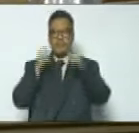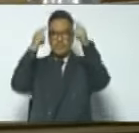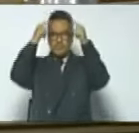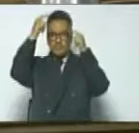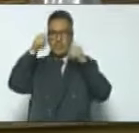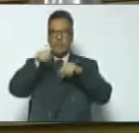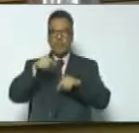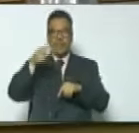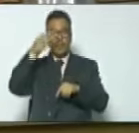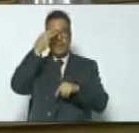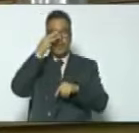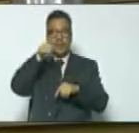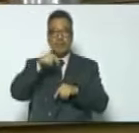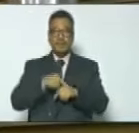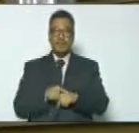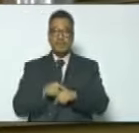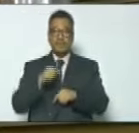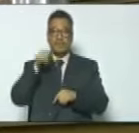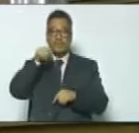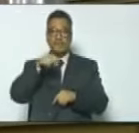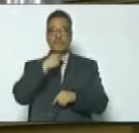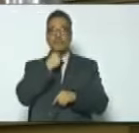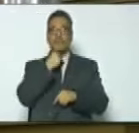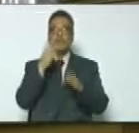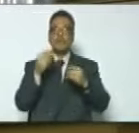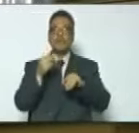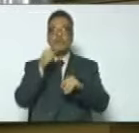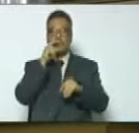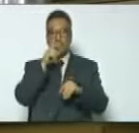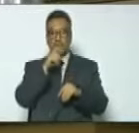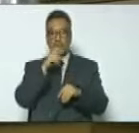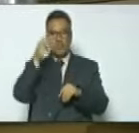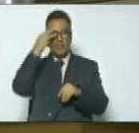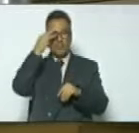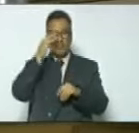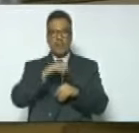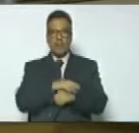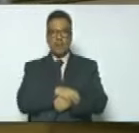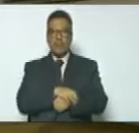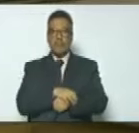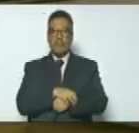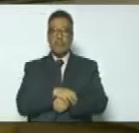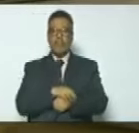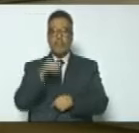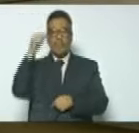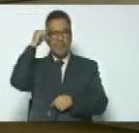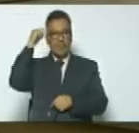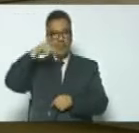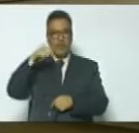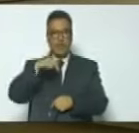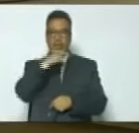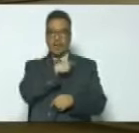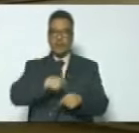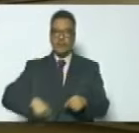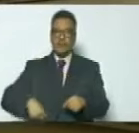Que era magallanero, comandante Chávez. Un fanático del Magallanes. Por eso hoy, señor